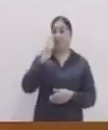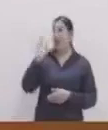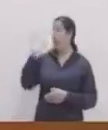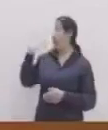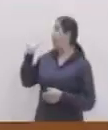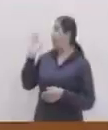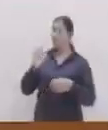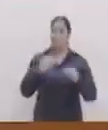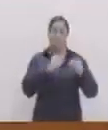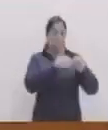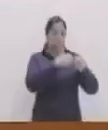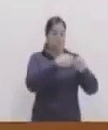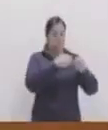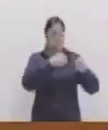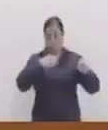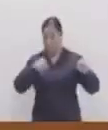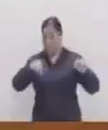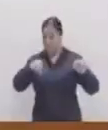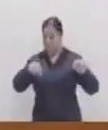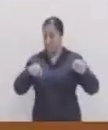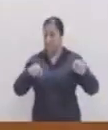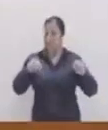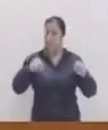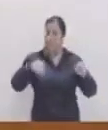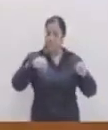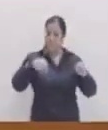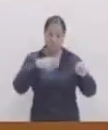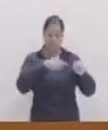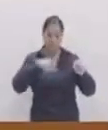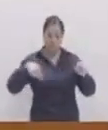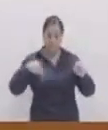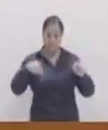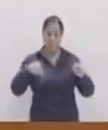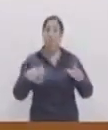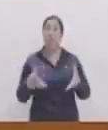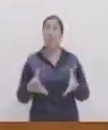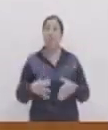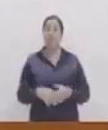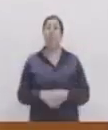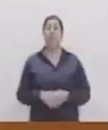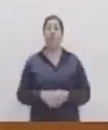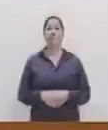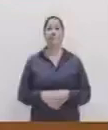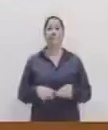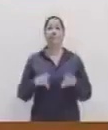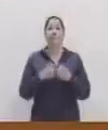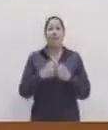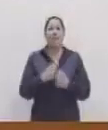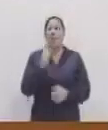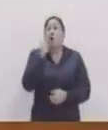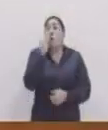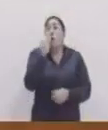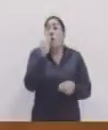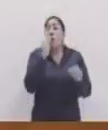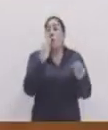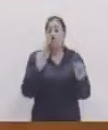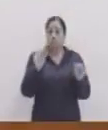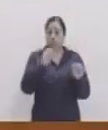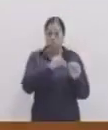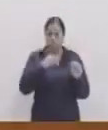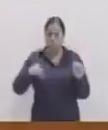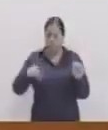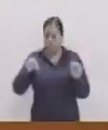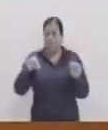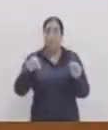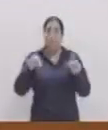el ángulo inscrito. Para poder colocar el seno inscrito, moveremos solamente uno de los